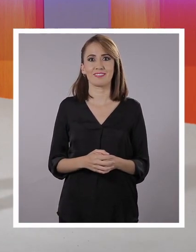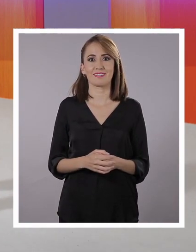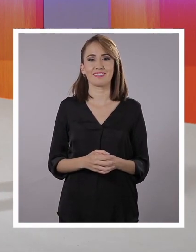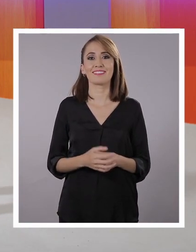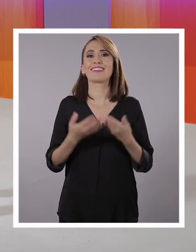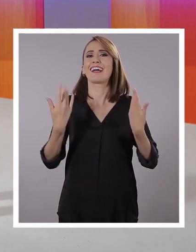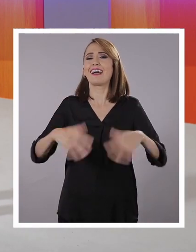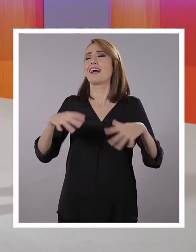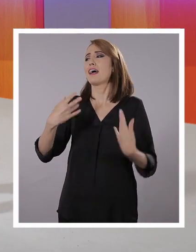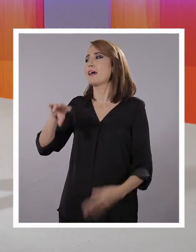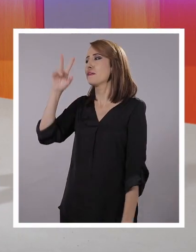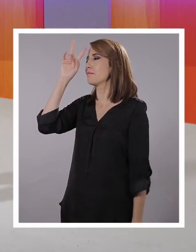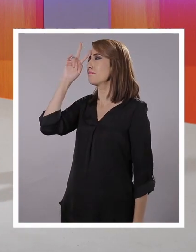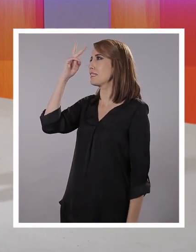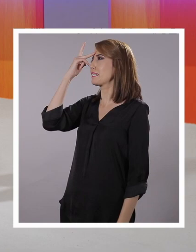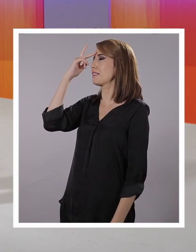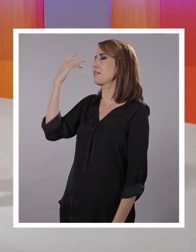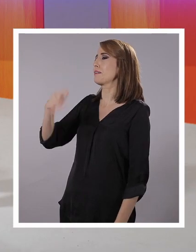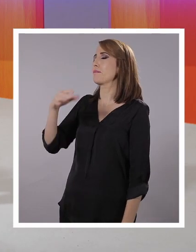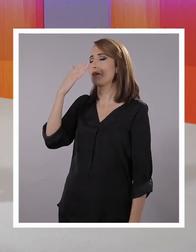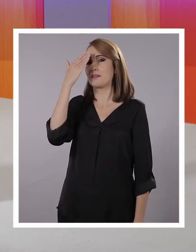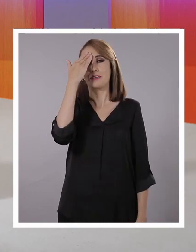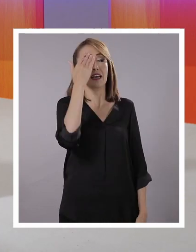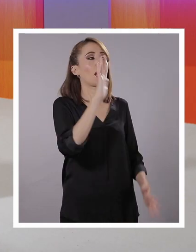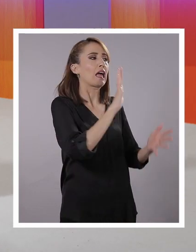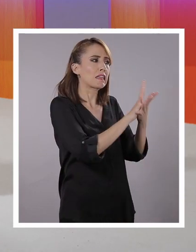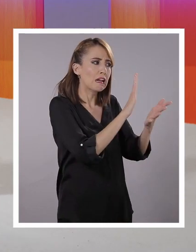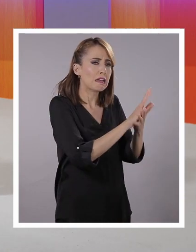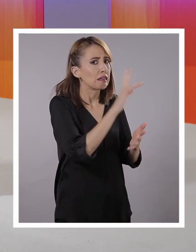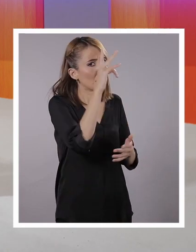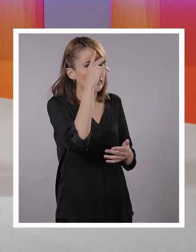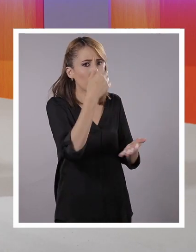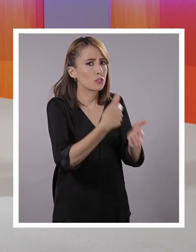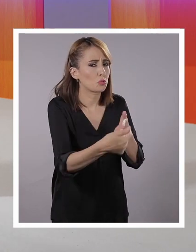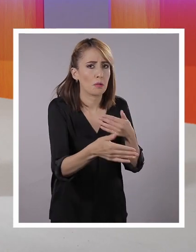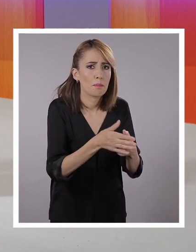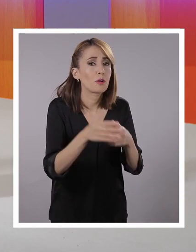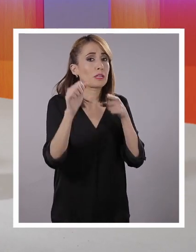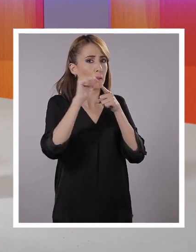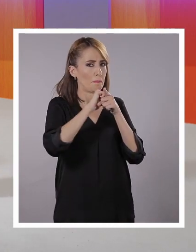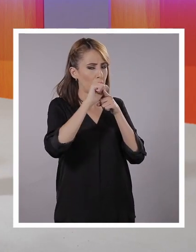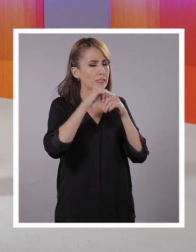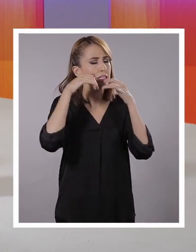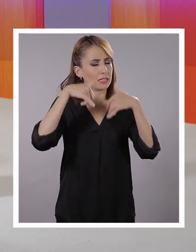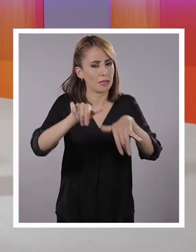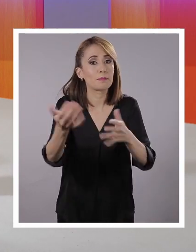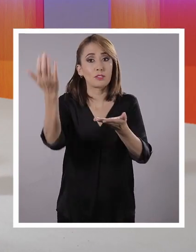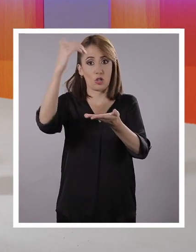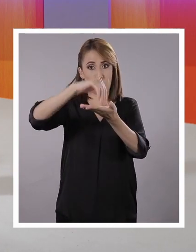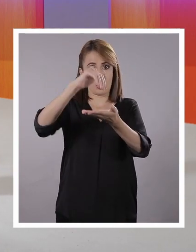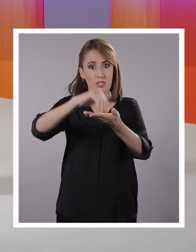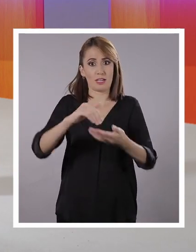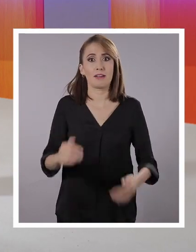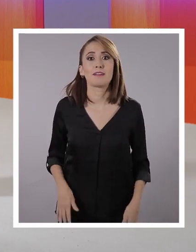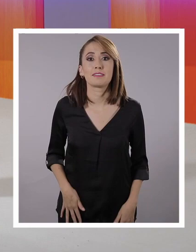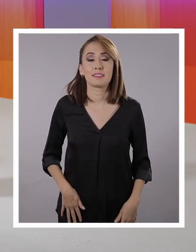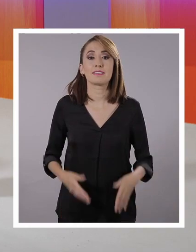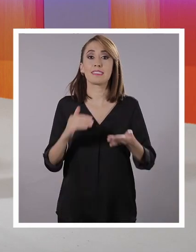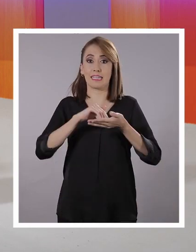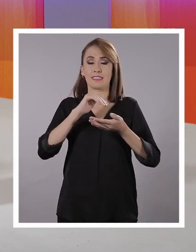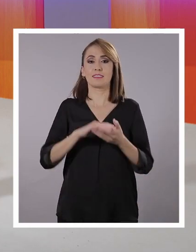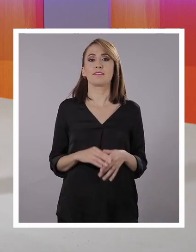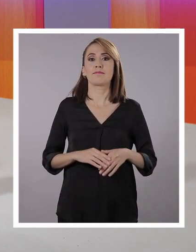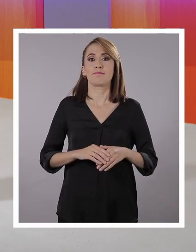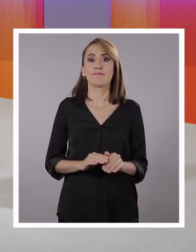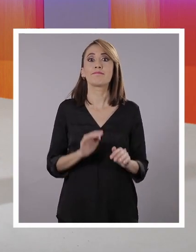Me equivoqué. No hay problema. De eso se trata. Con la práctica se hace el maestro. Muy vamos bien. De nuevo. Uno, dos, tres,